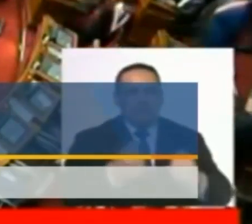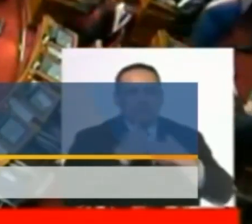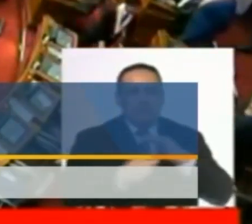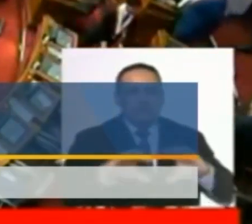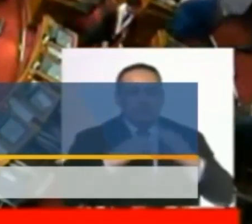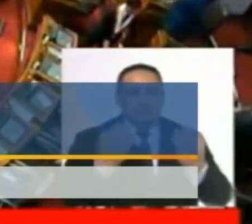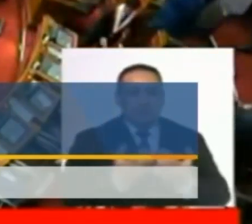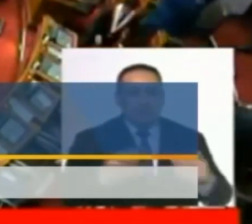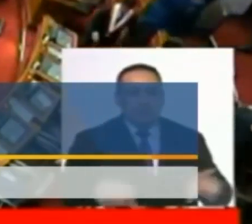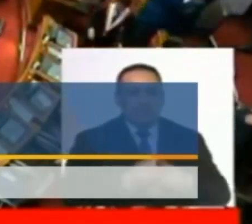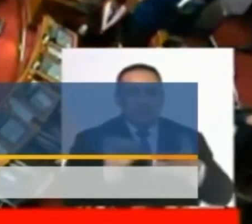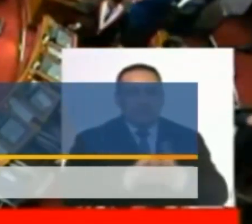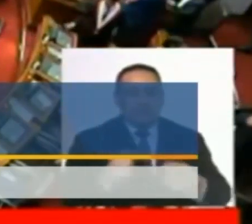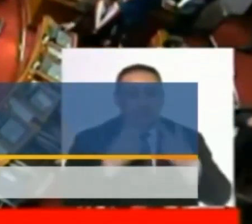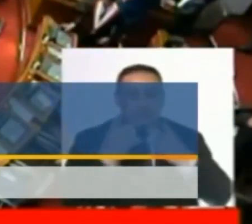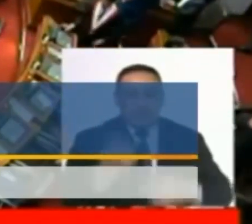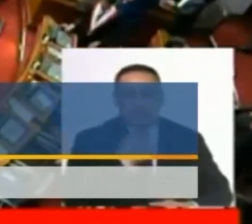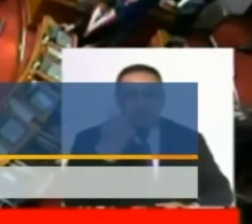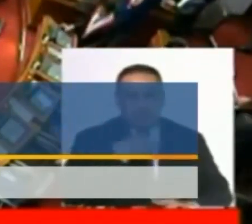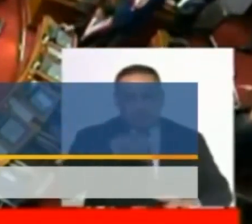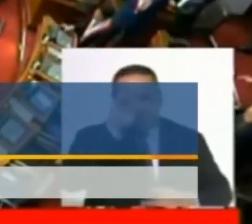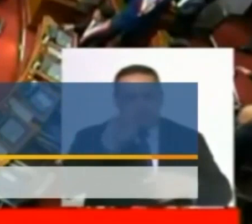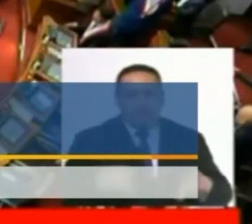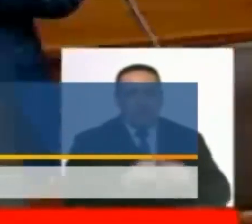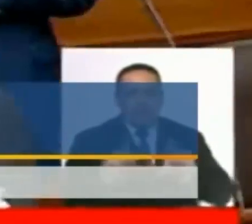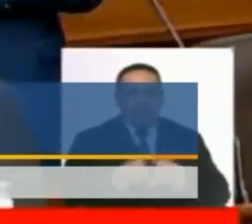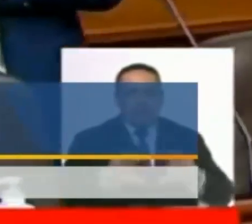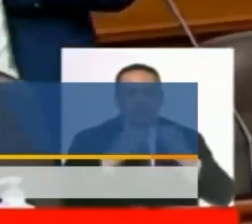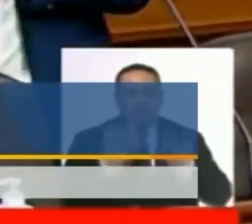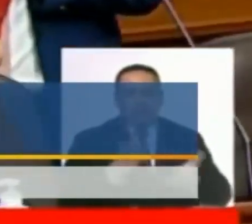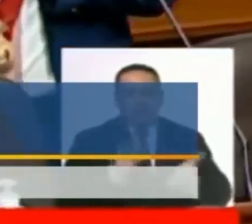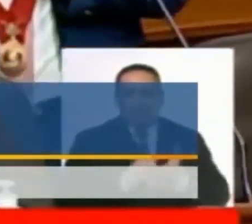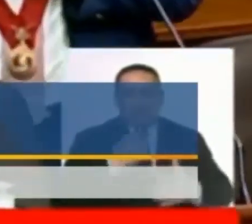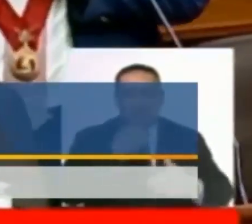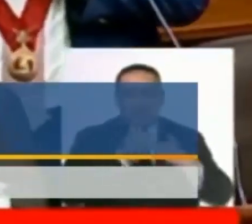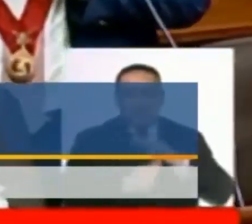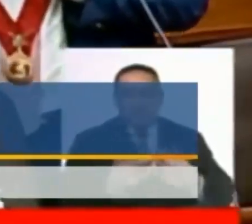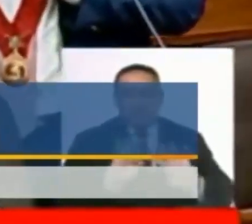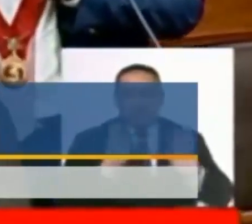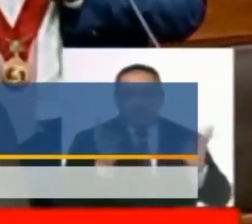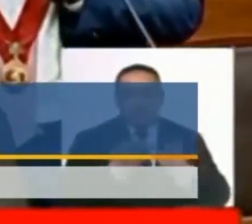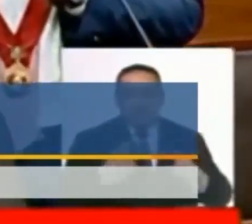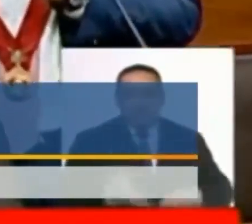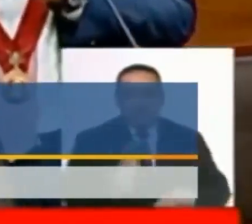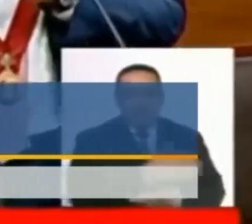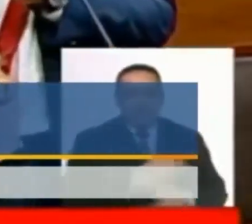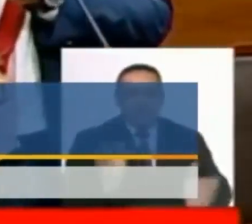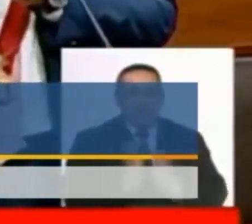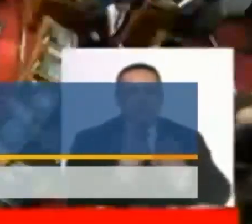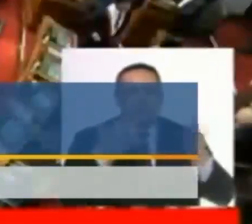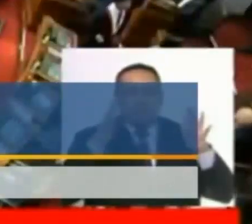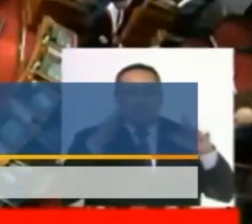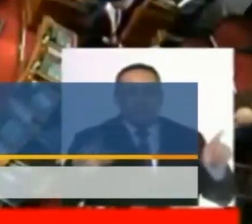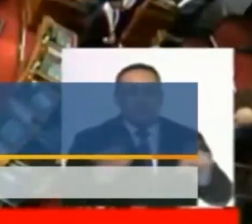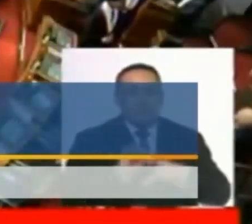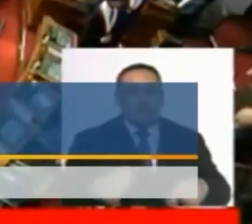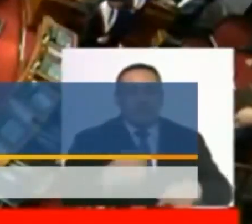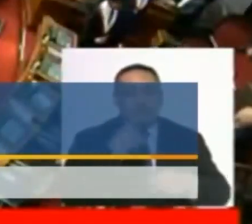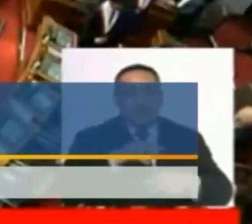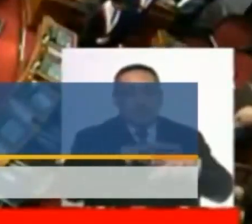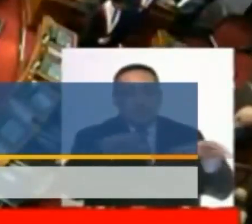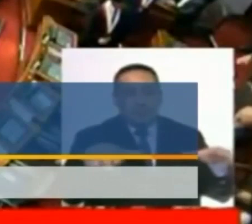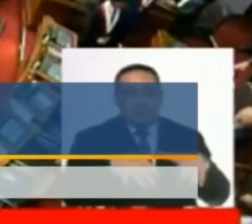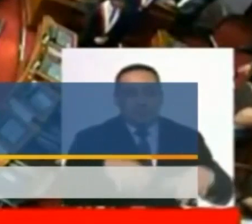entregó directamente a las autoridades peruanas. Lo que estamos, o ante lo que estamos, es ante la presencia de que va a